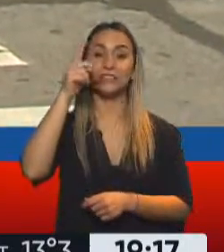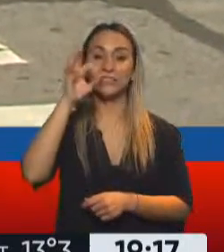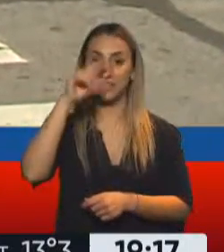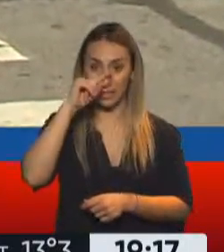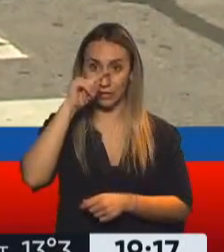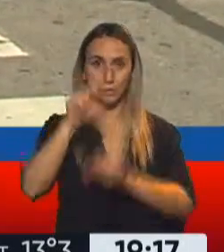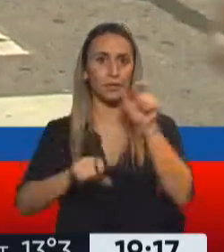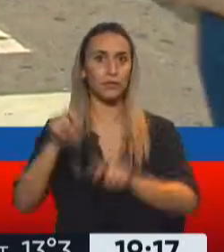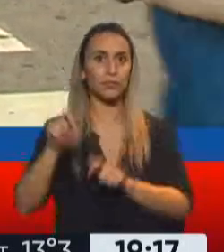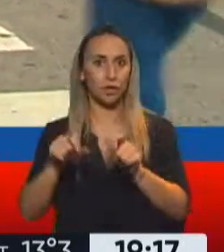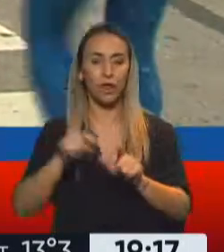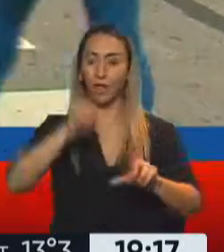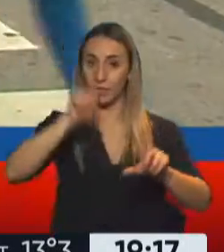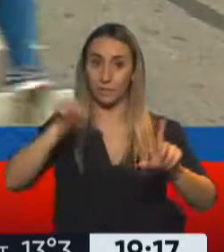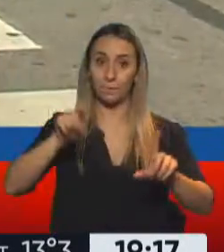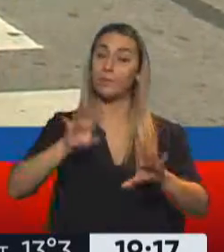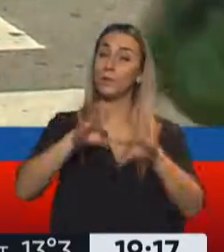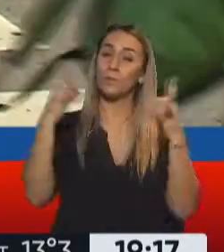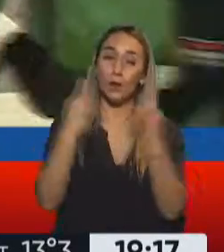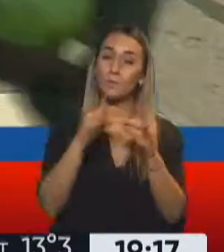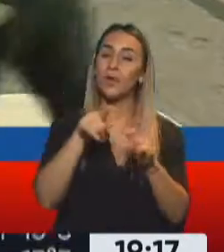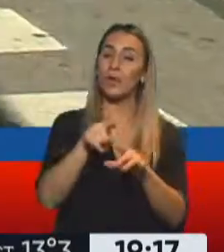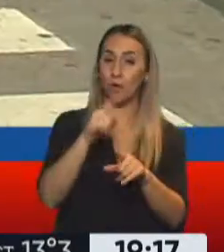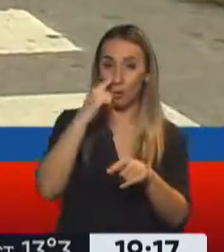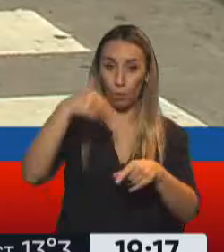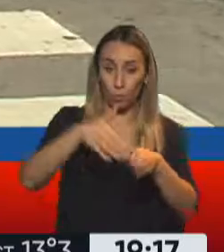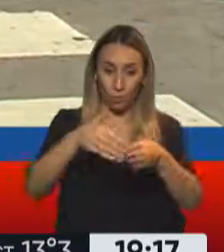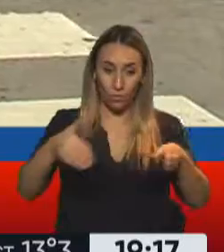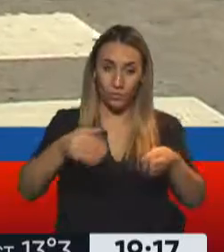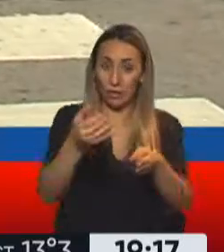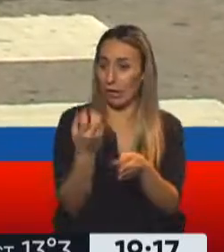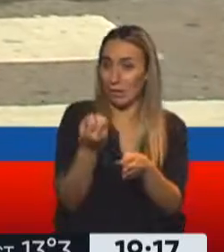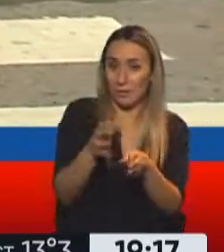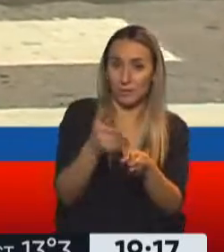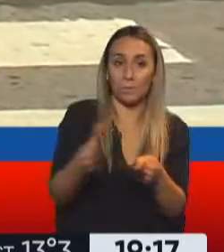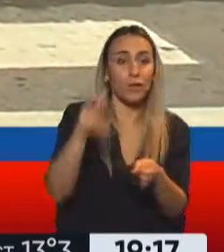636.807. El promedio de junio hasta ahora, un mes que está comenzando, es de